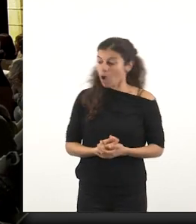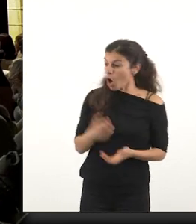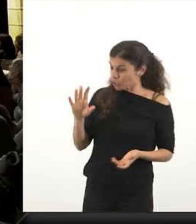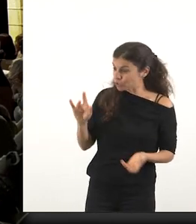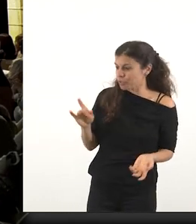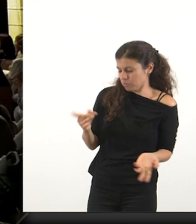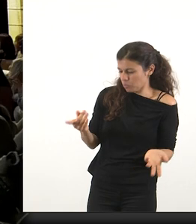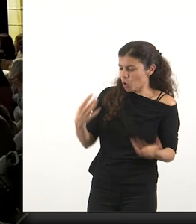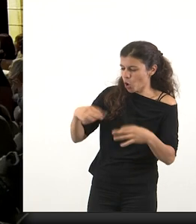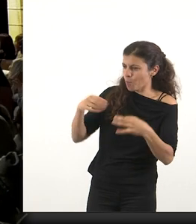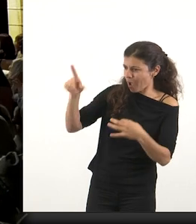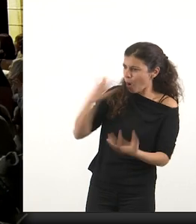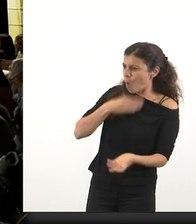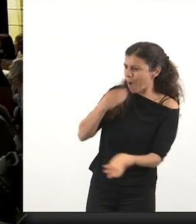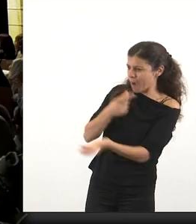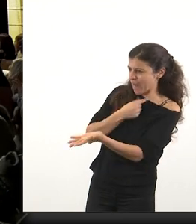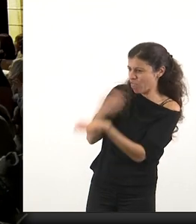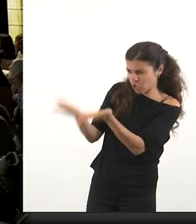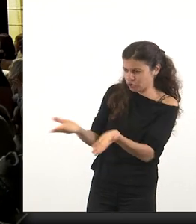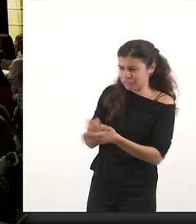guapa, lo graciosa que tú eres, diga, a mí este no me quiere.